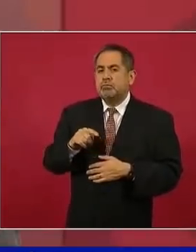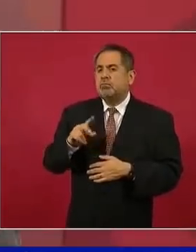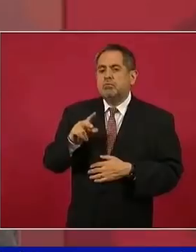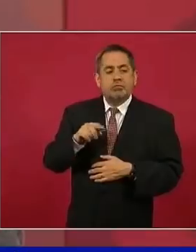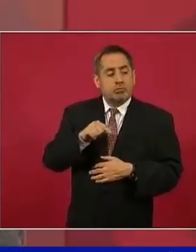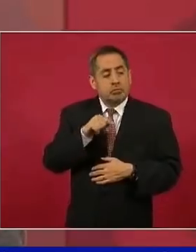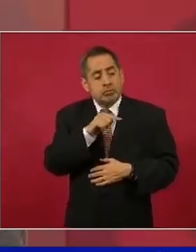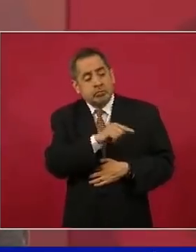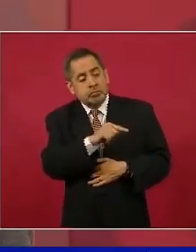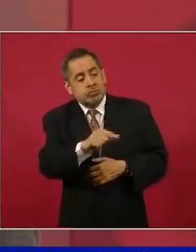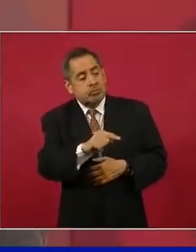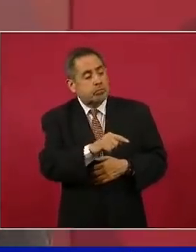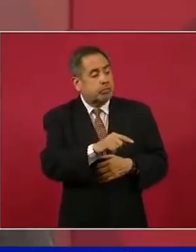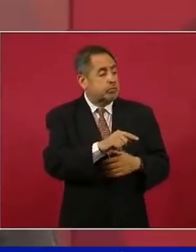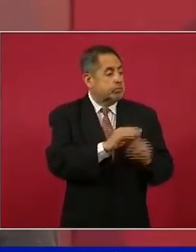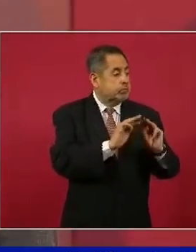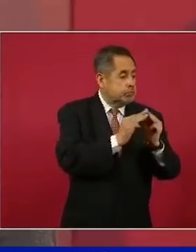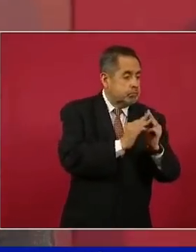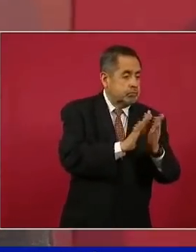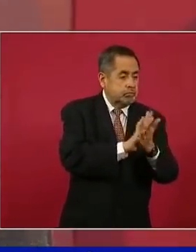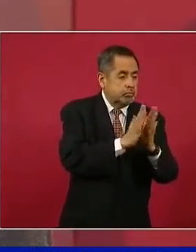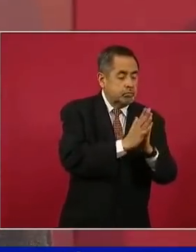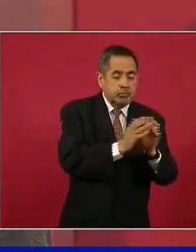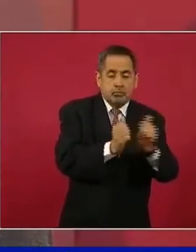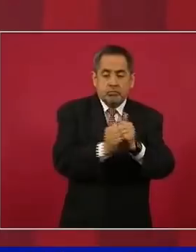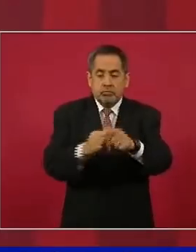que haya asociación delictuosa,